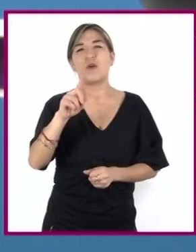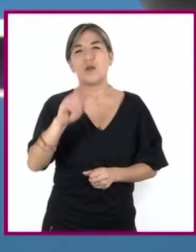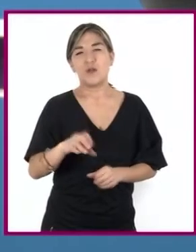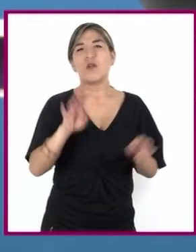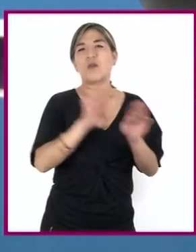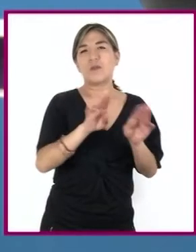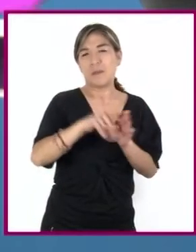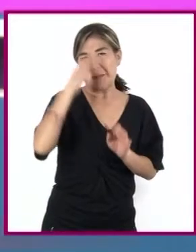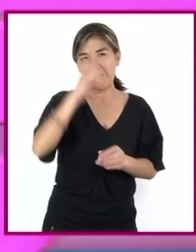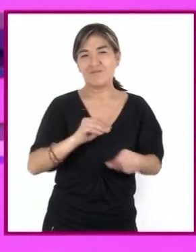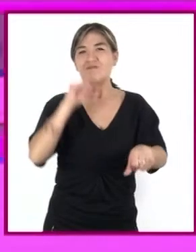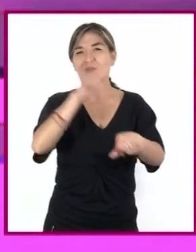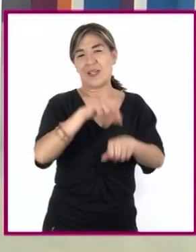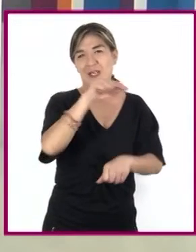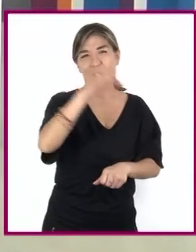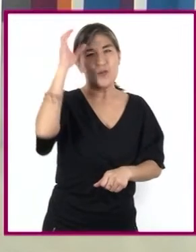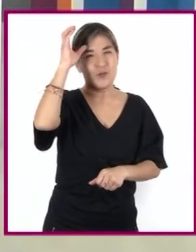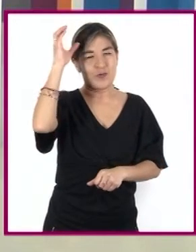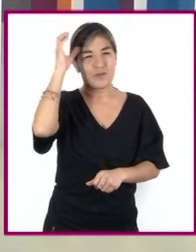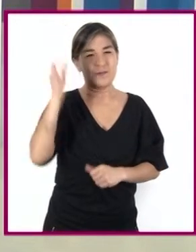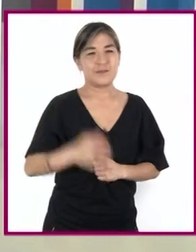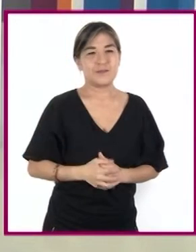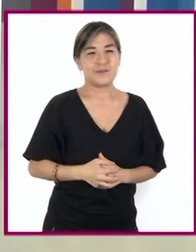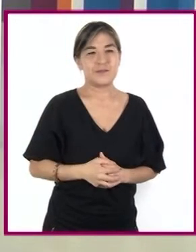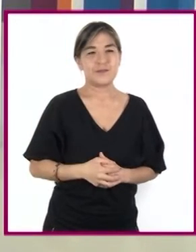colonizar el Congo.